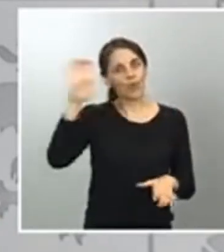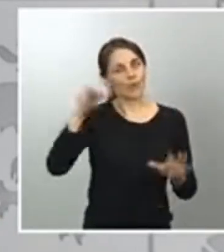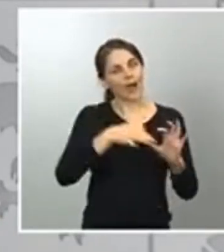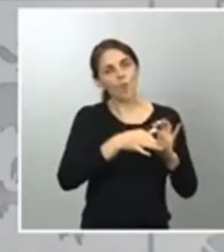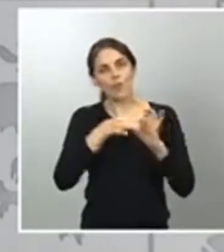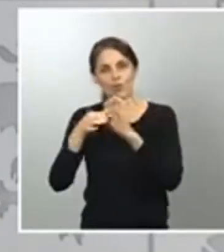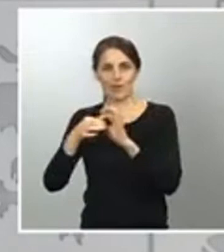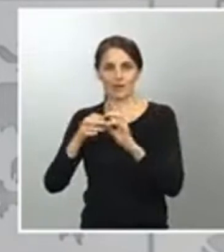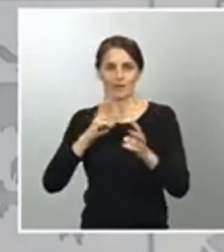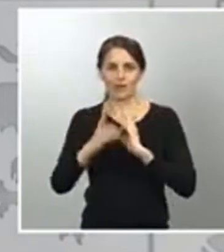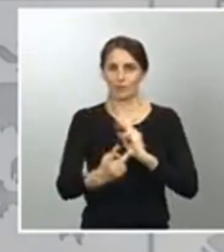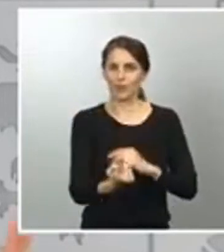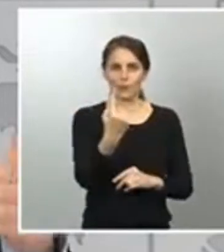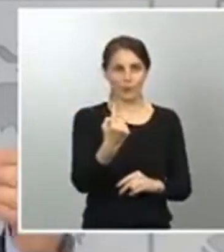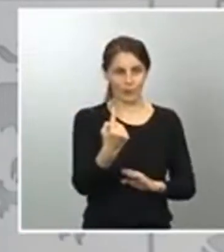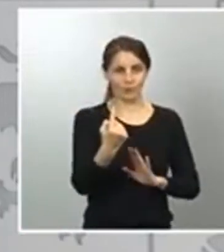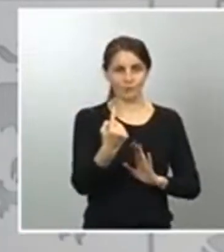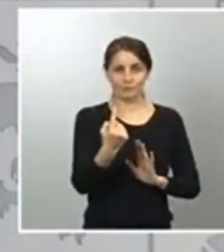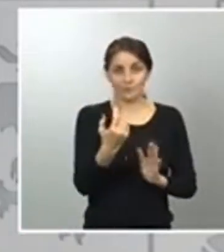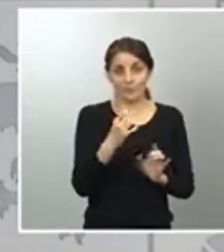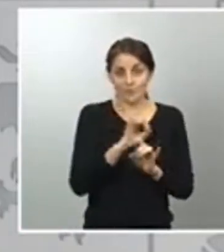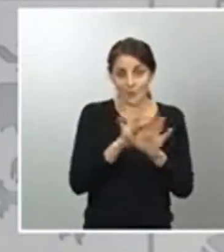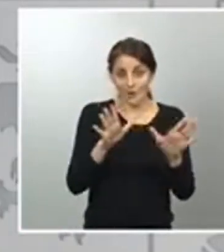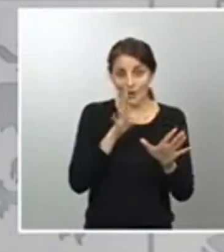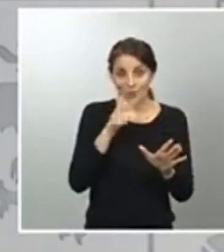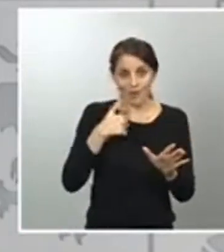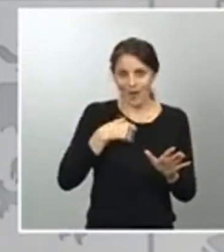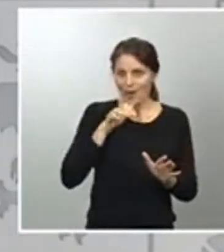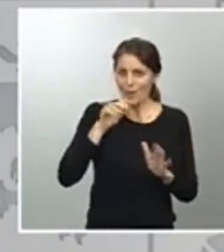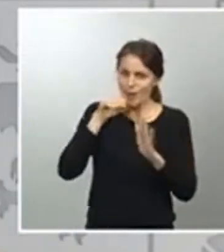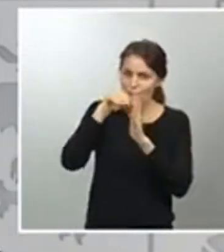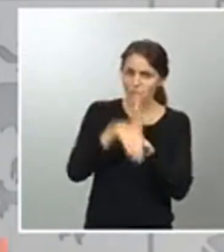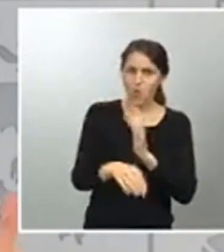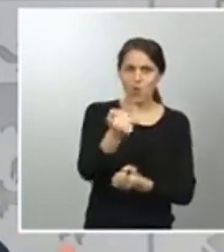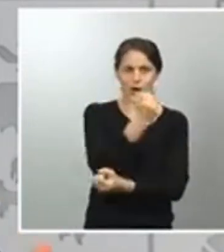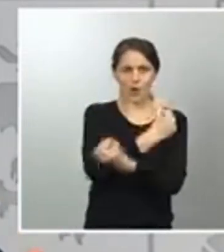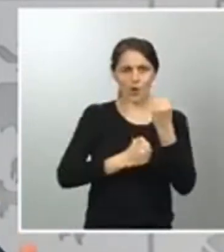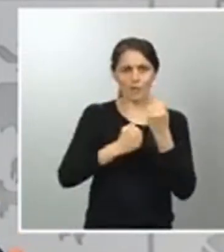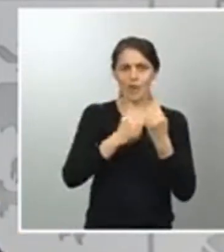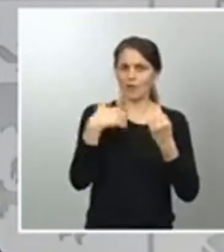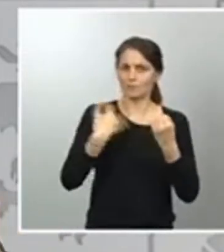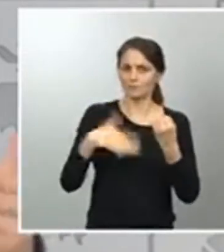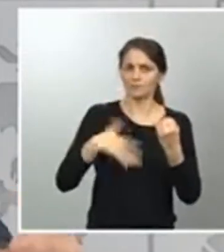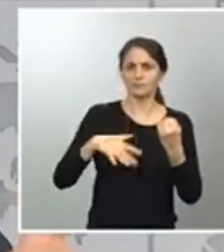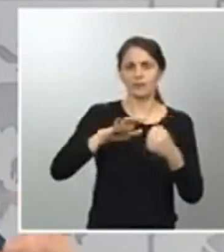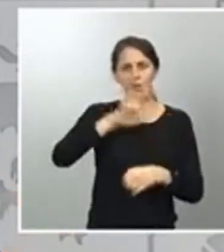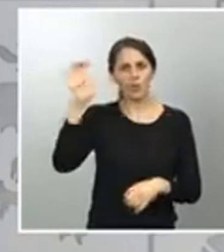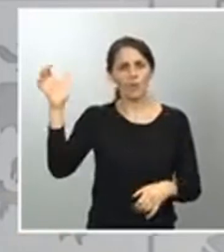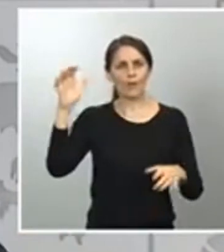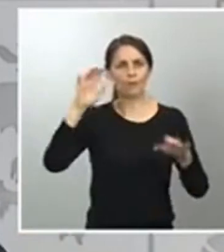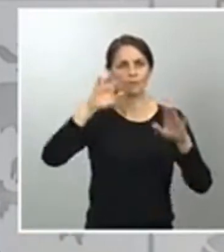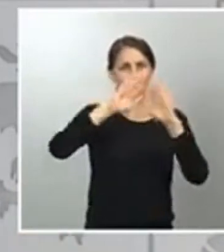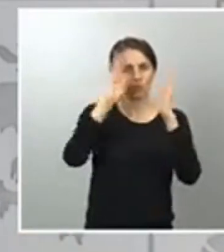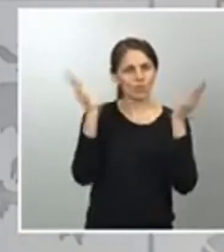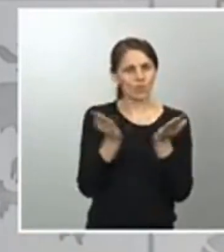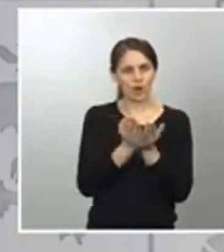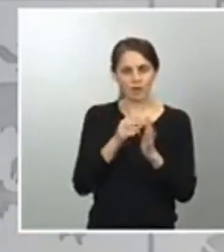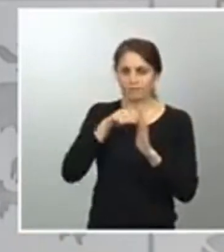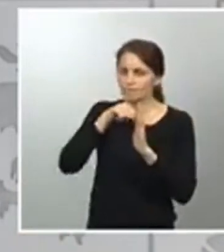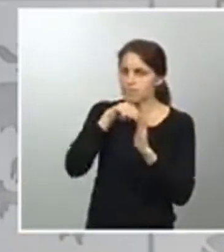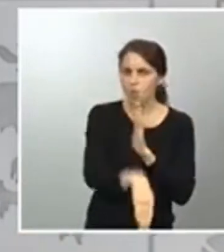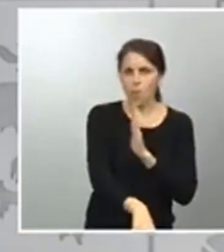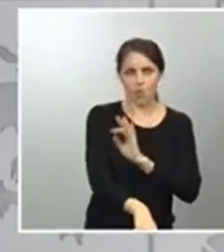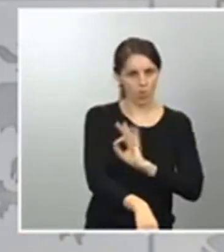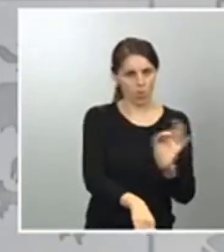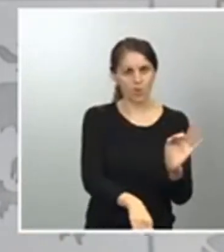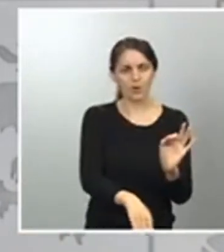economía europea y mundial como consecuencia de este parón tan agresivo y contundente e inesperado del conjunto de la actividad